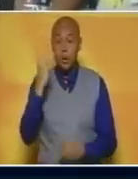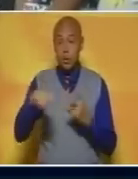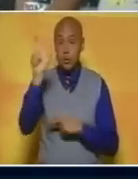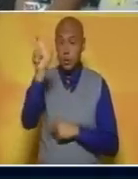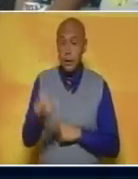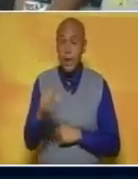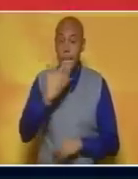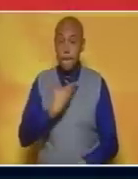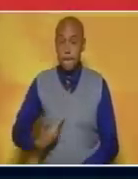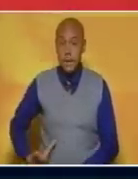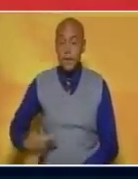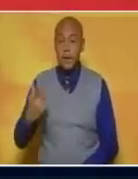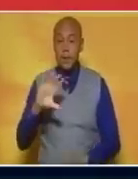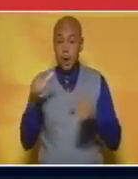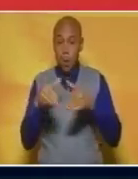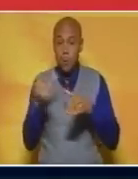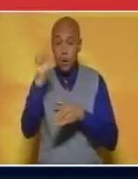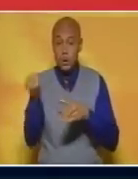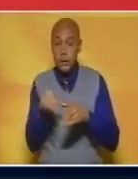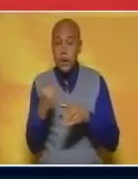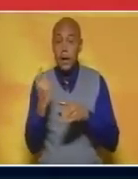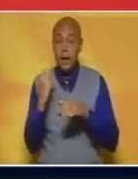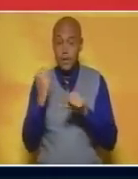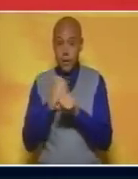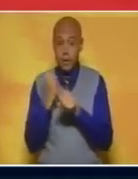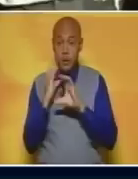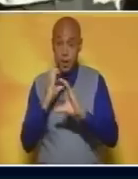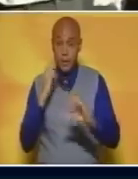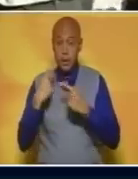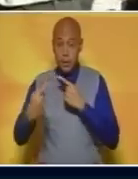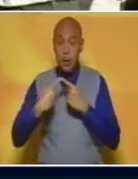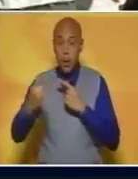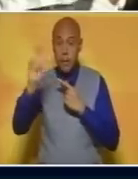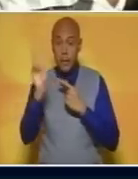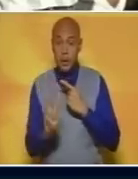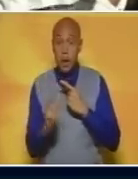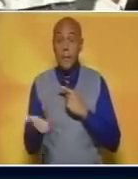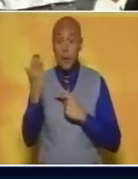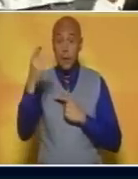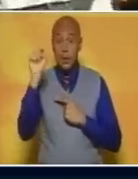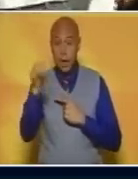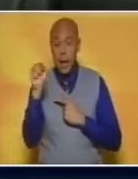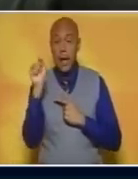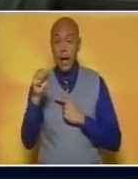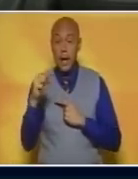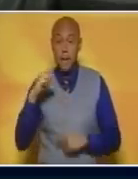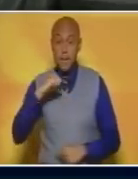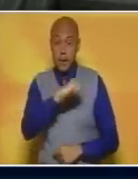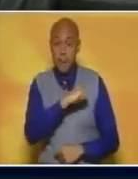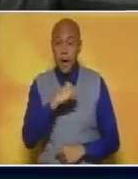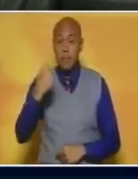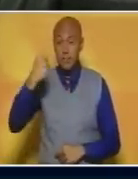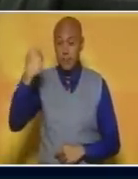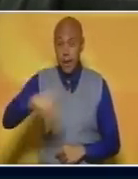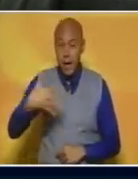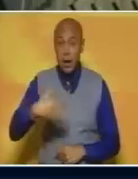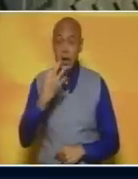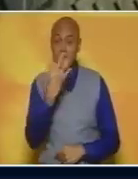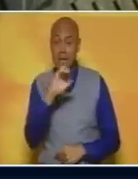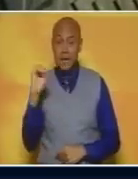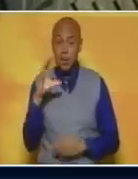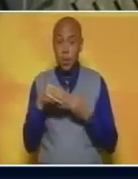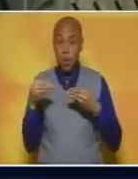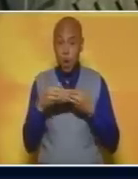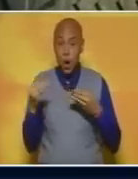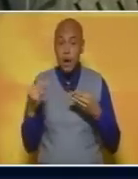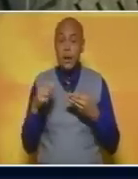Rodríguez, presidente del Movimiento Sindical Bolivariano de Transportistas de Venezuela, destacó que en el mercado privado puede llegar a costar